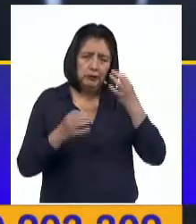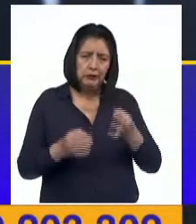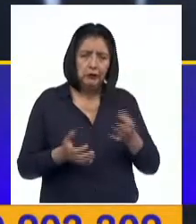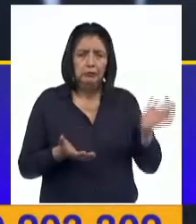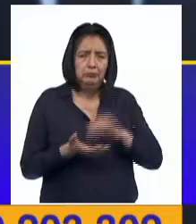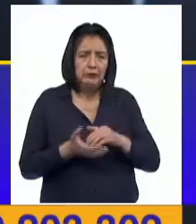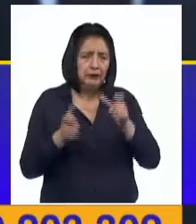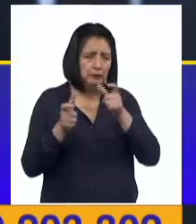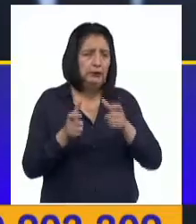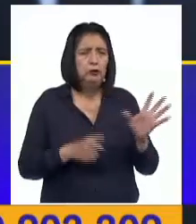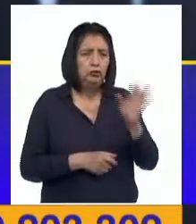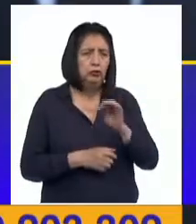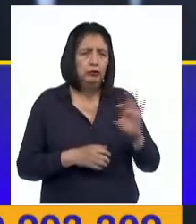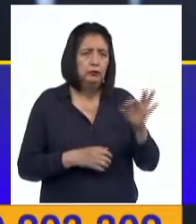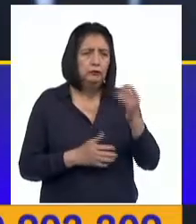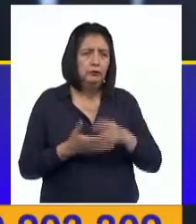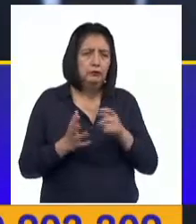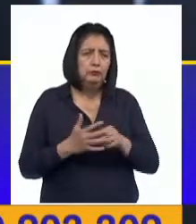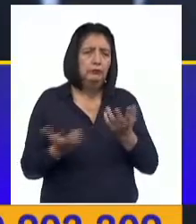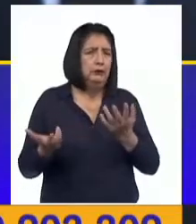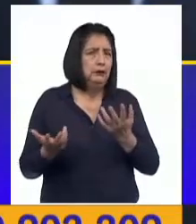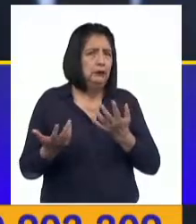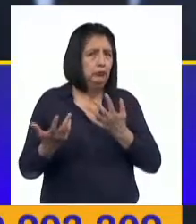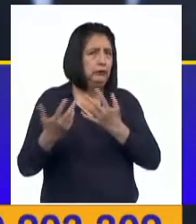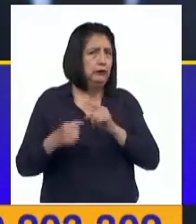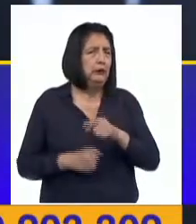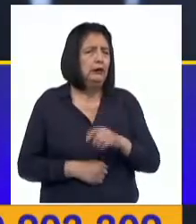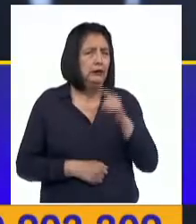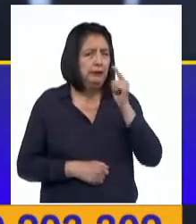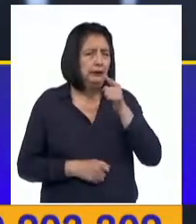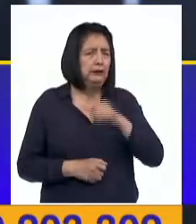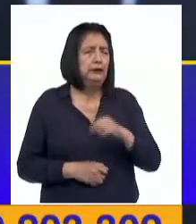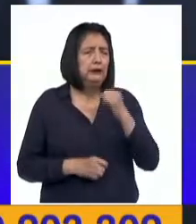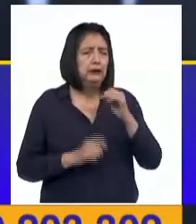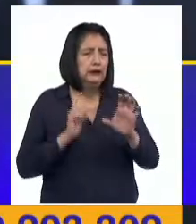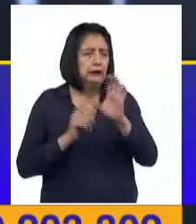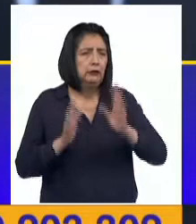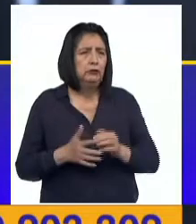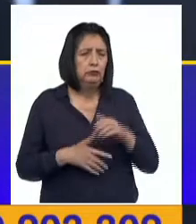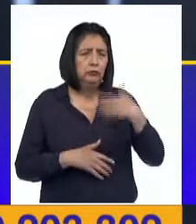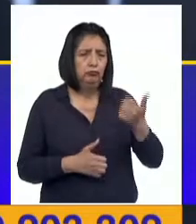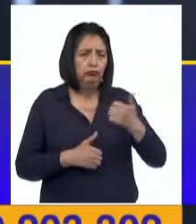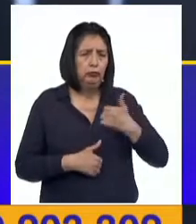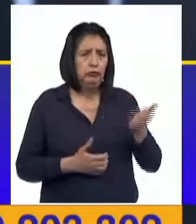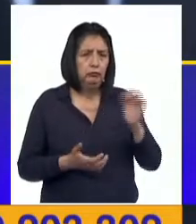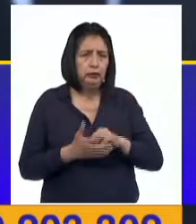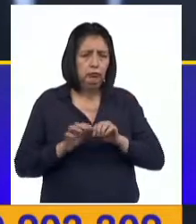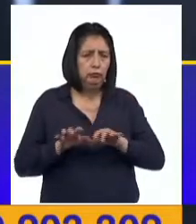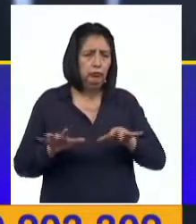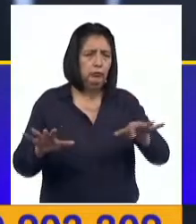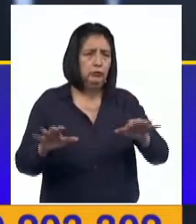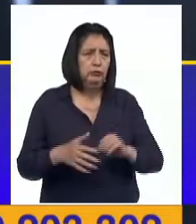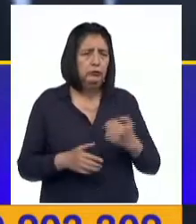grado de vigilancia en toda francia para adaptarnos a la amenaza terrorista he decidido que en las próximas horas nuestras tropas estarán cada vez más movilizadas